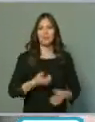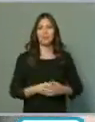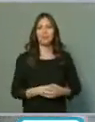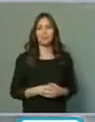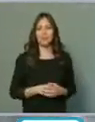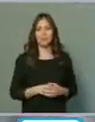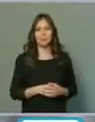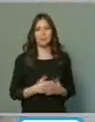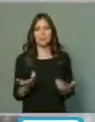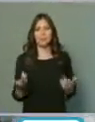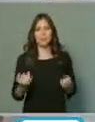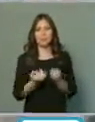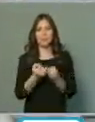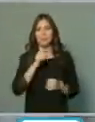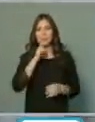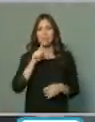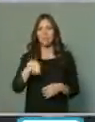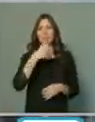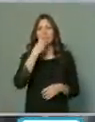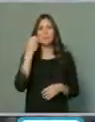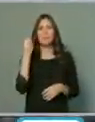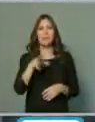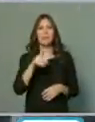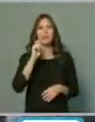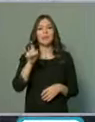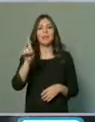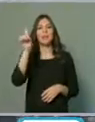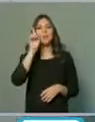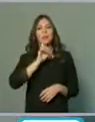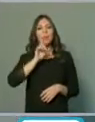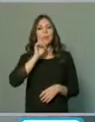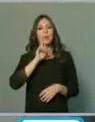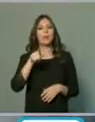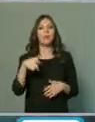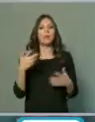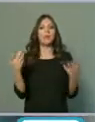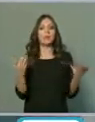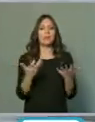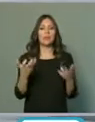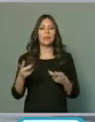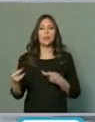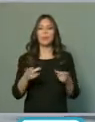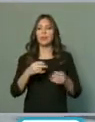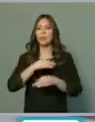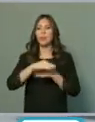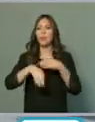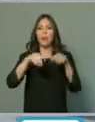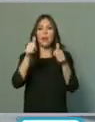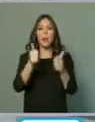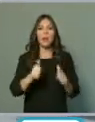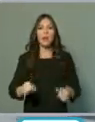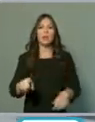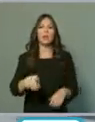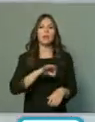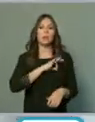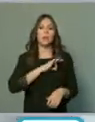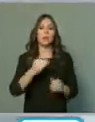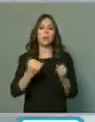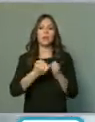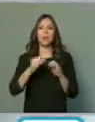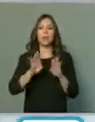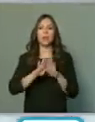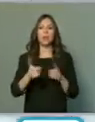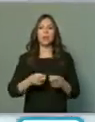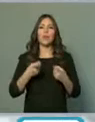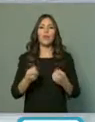es que también está padre que sea una chica la que haga el su arte, arte, y la claro. que pueda también